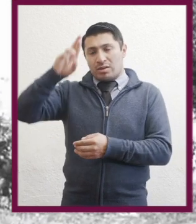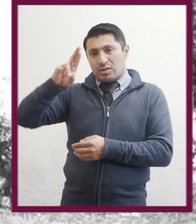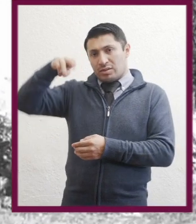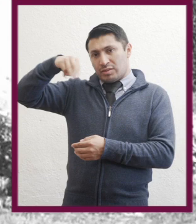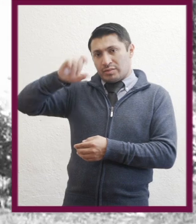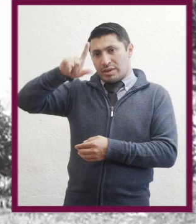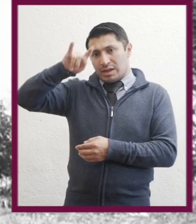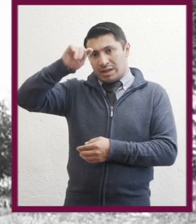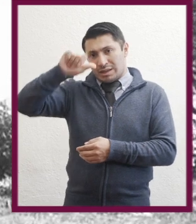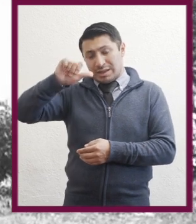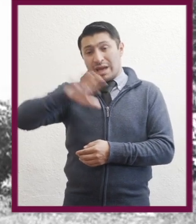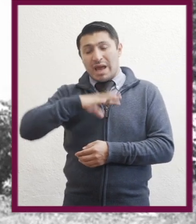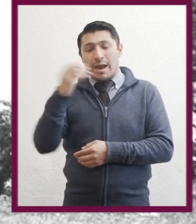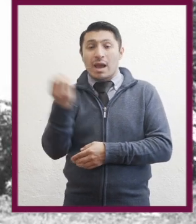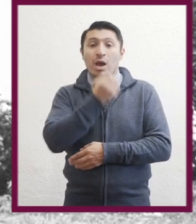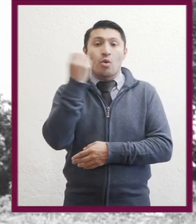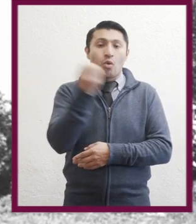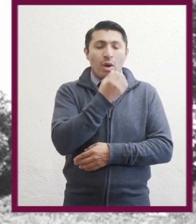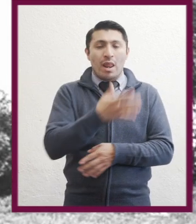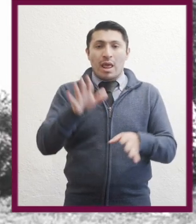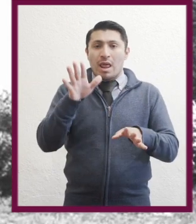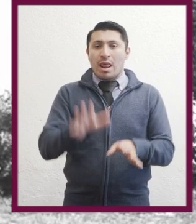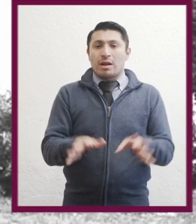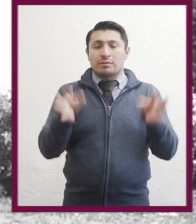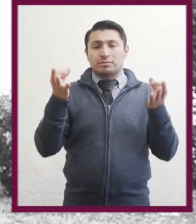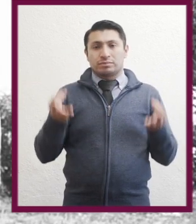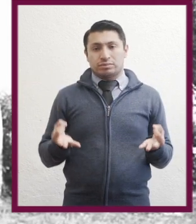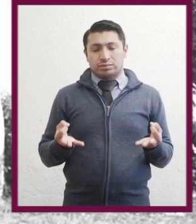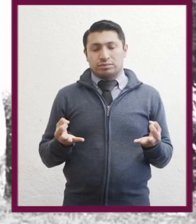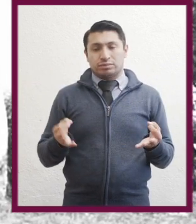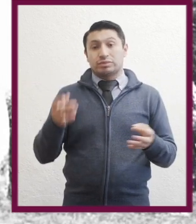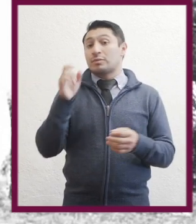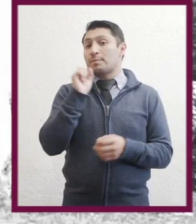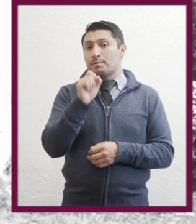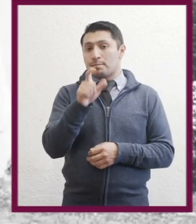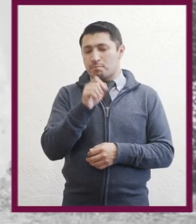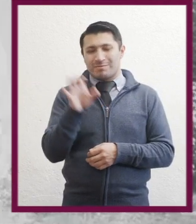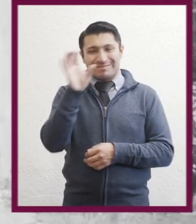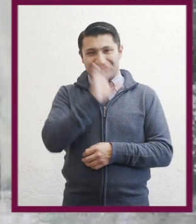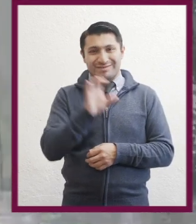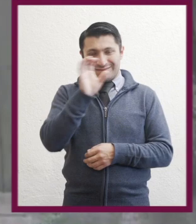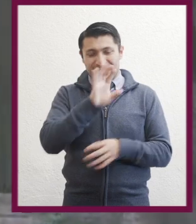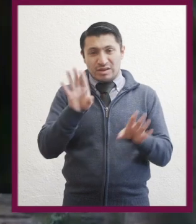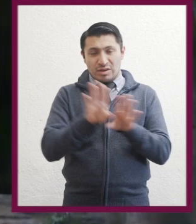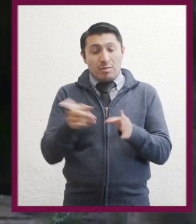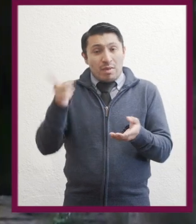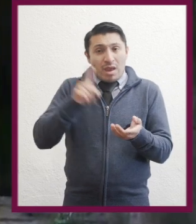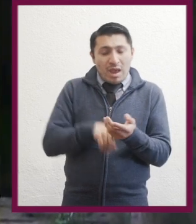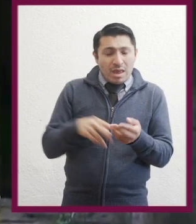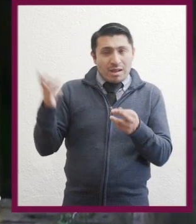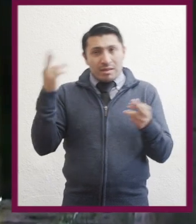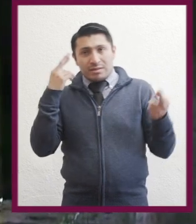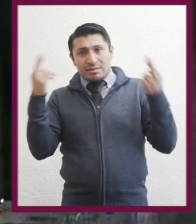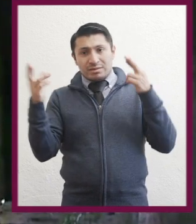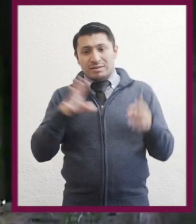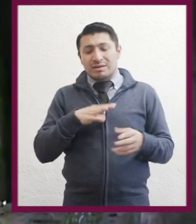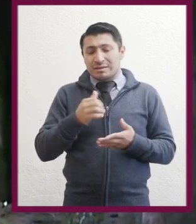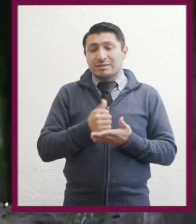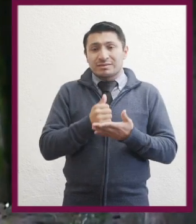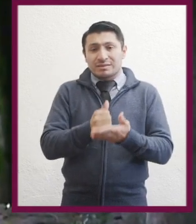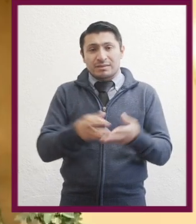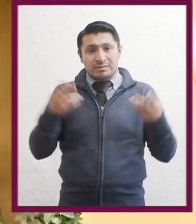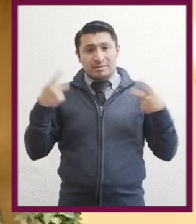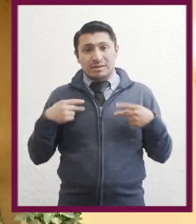el Colegio Carmelita. Aquí se practicaban la oración y la meditación, y curiosamente, la acústica